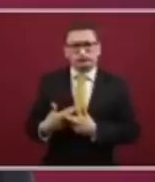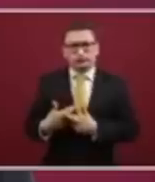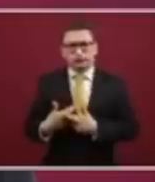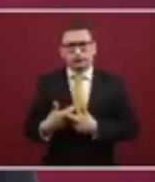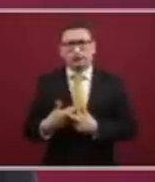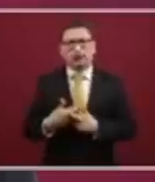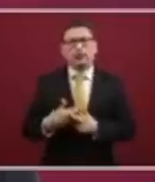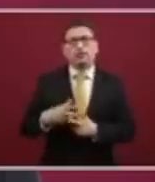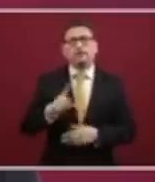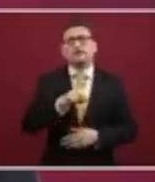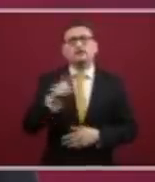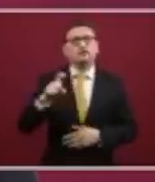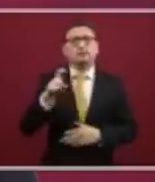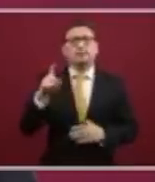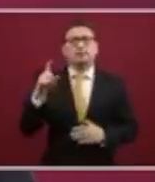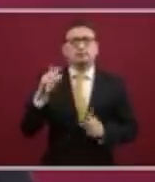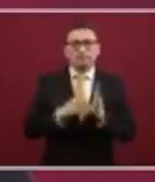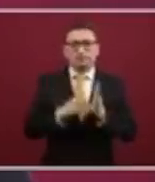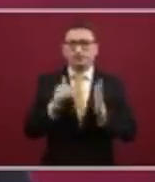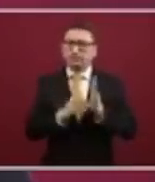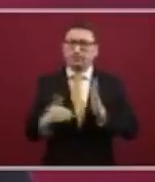de 100 mil millones de pesos